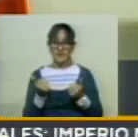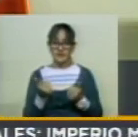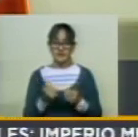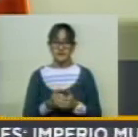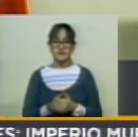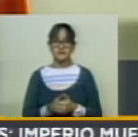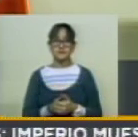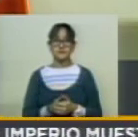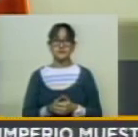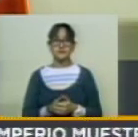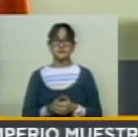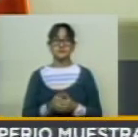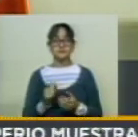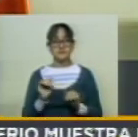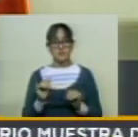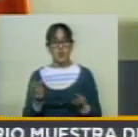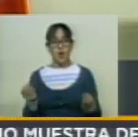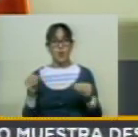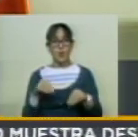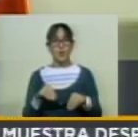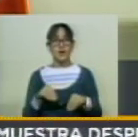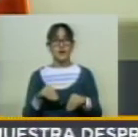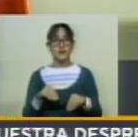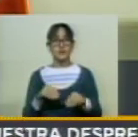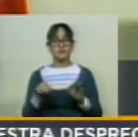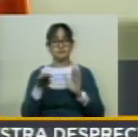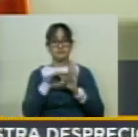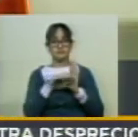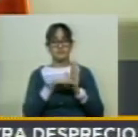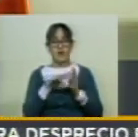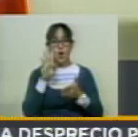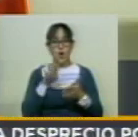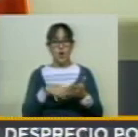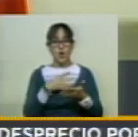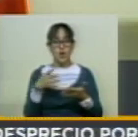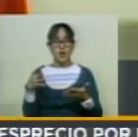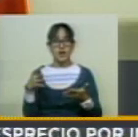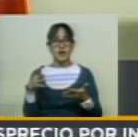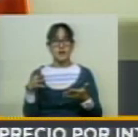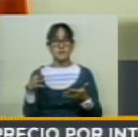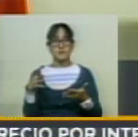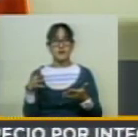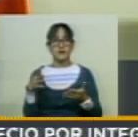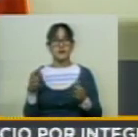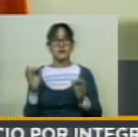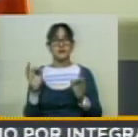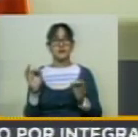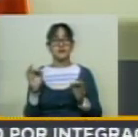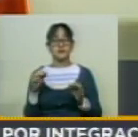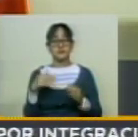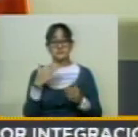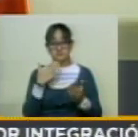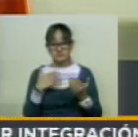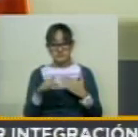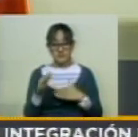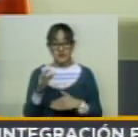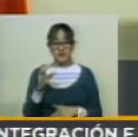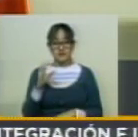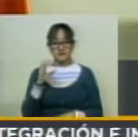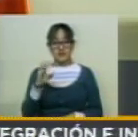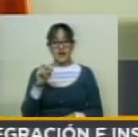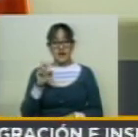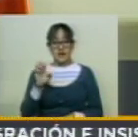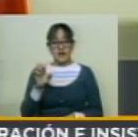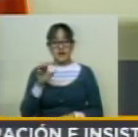solicitud incluida en estos acuerdos es que se establecerá el cronograma con lapsos prudenciales para los comicios, consejos